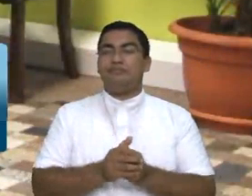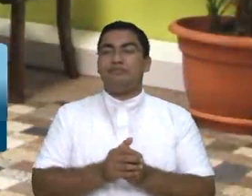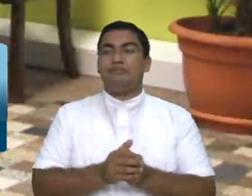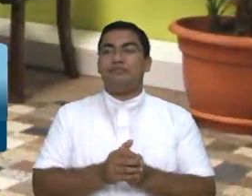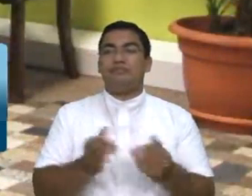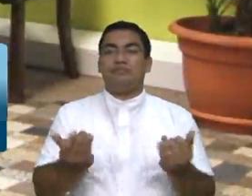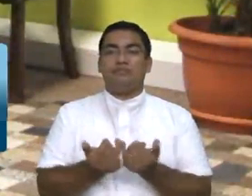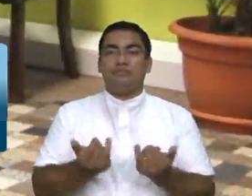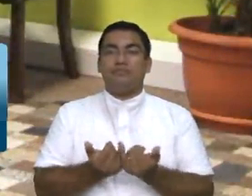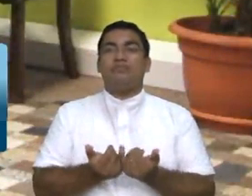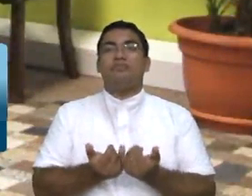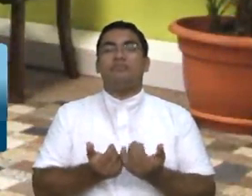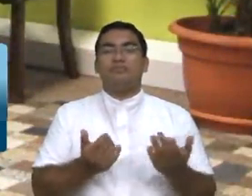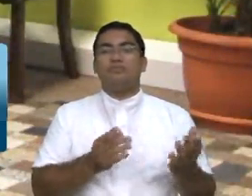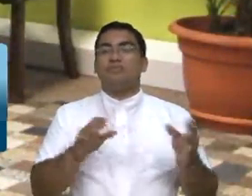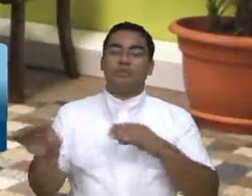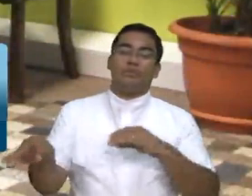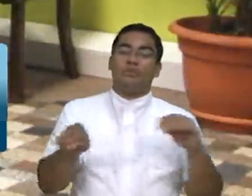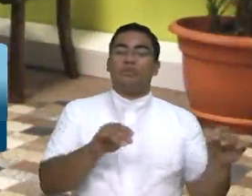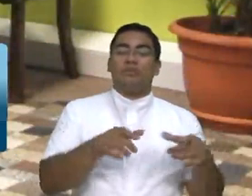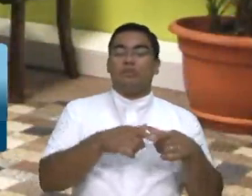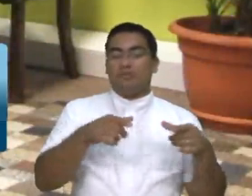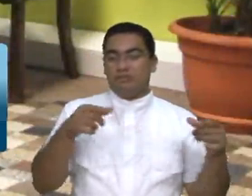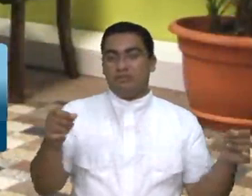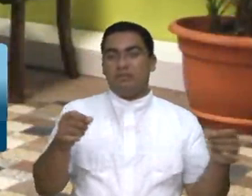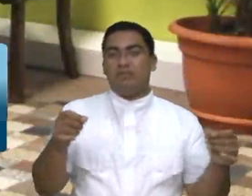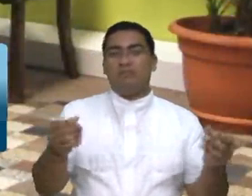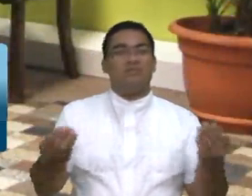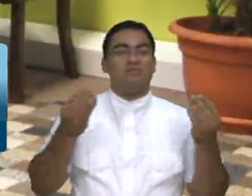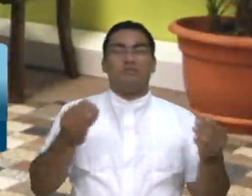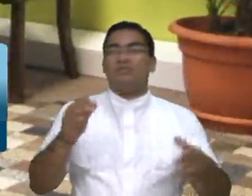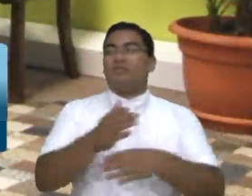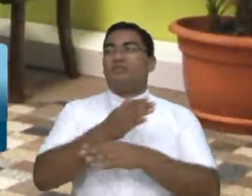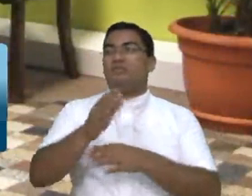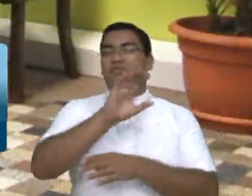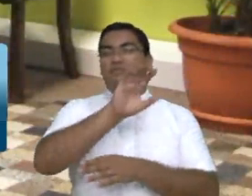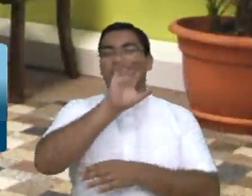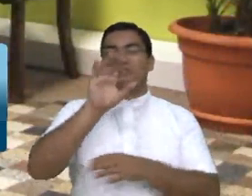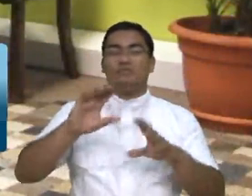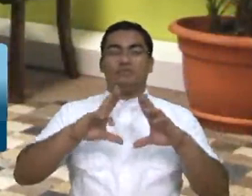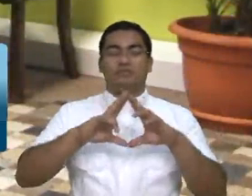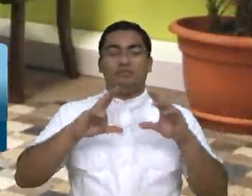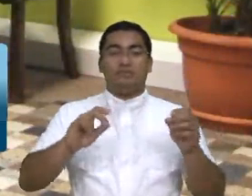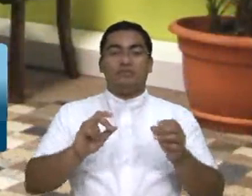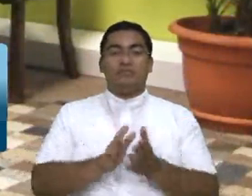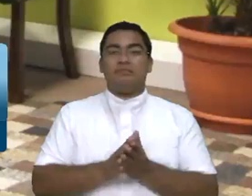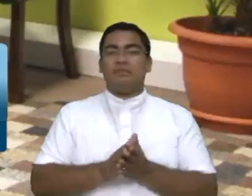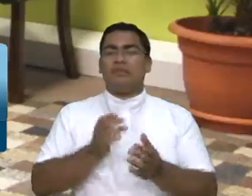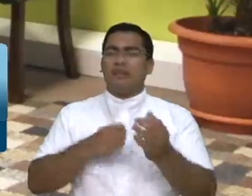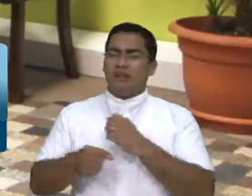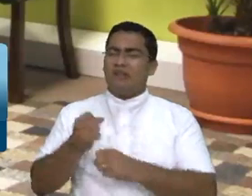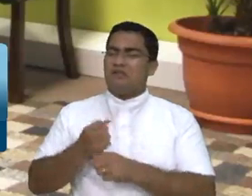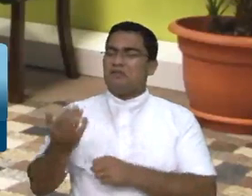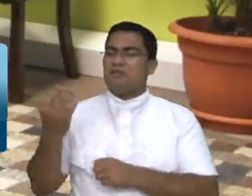remisión para Managua. Exacto, sí. Nosotros tenemos remisión de muchos lugares, ¿verdad? Vamos a poner un ejemplo. Hace unos un par de años